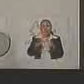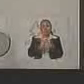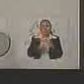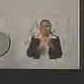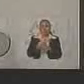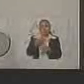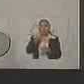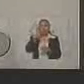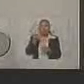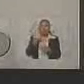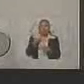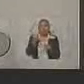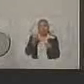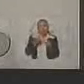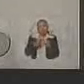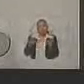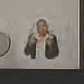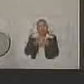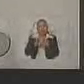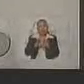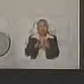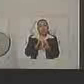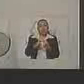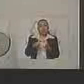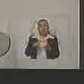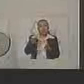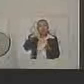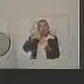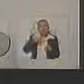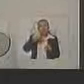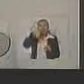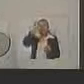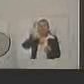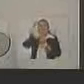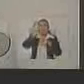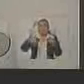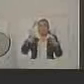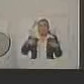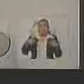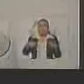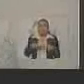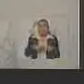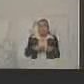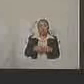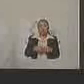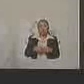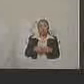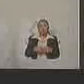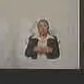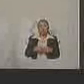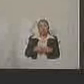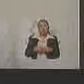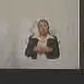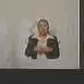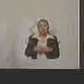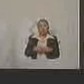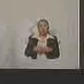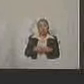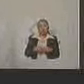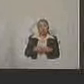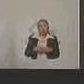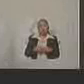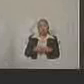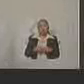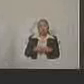gustaría darles a conocer y es relativo a autos eléctricos, autos sustentables, que nos pueden